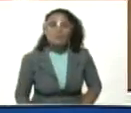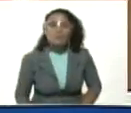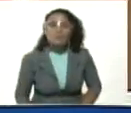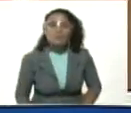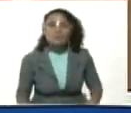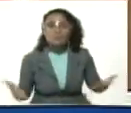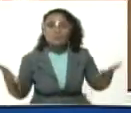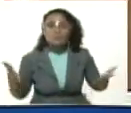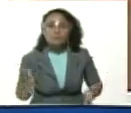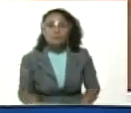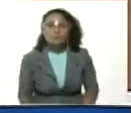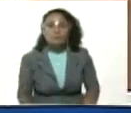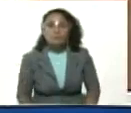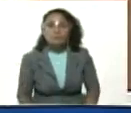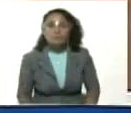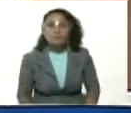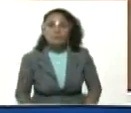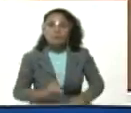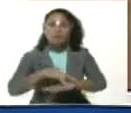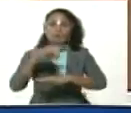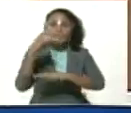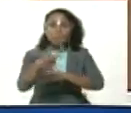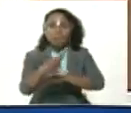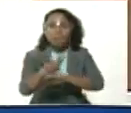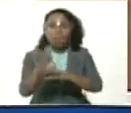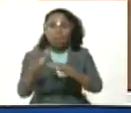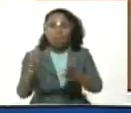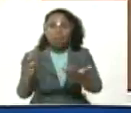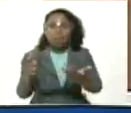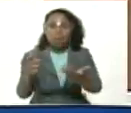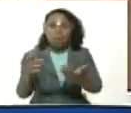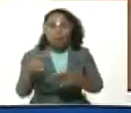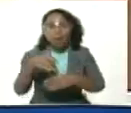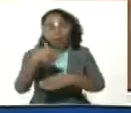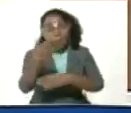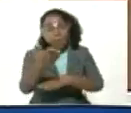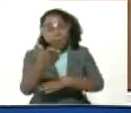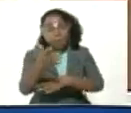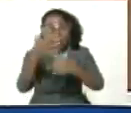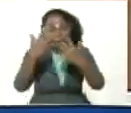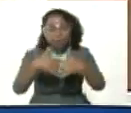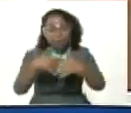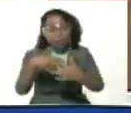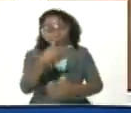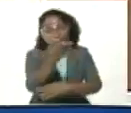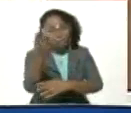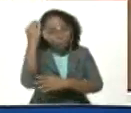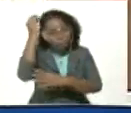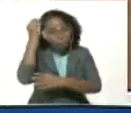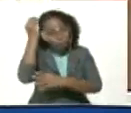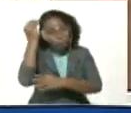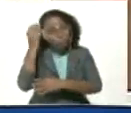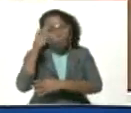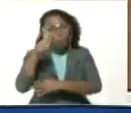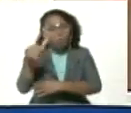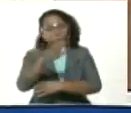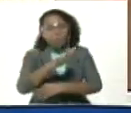¿Ah? Dejo en el aire la reflexión para nuestro